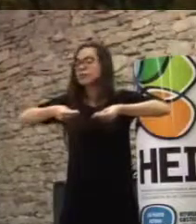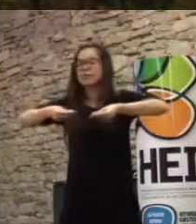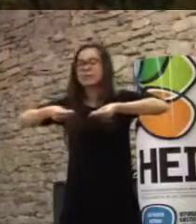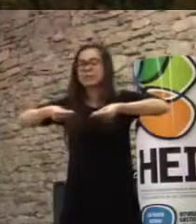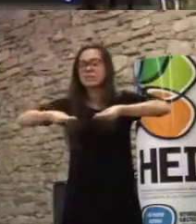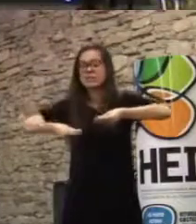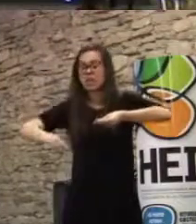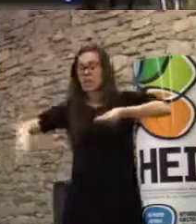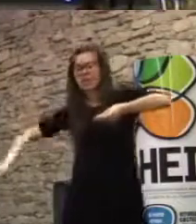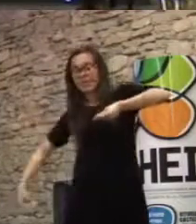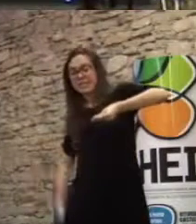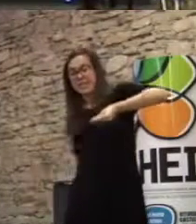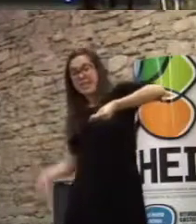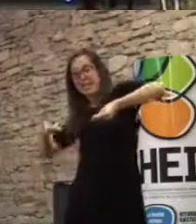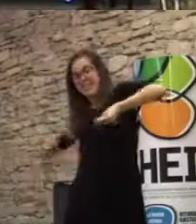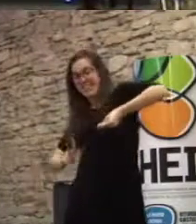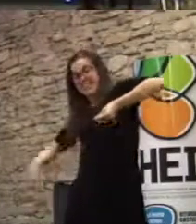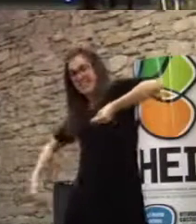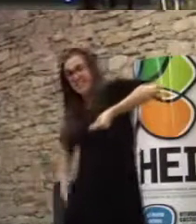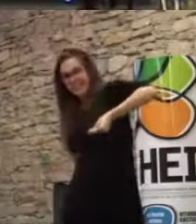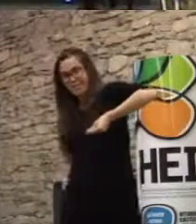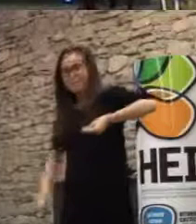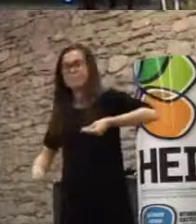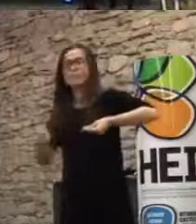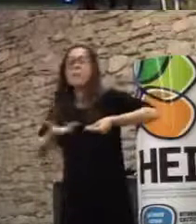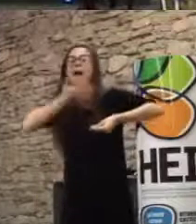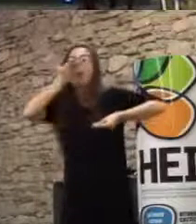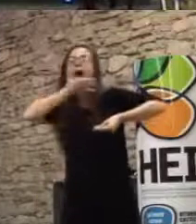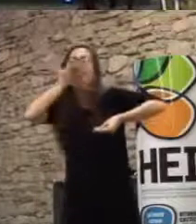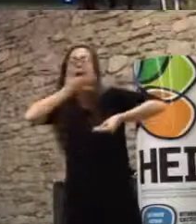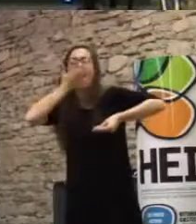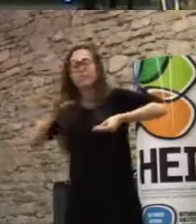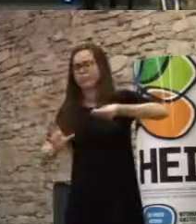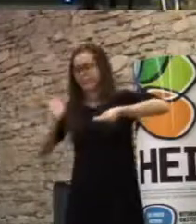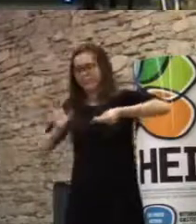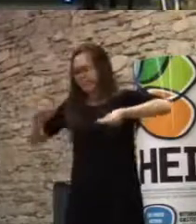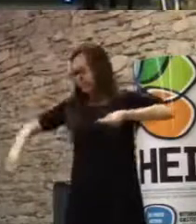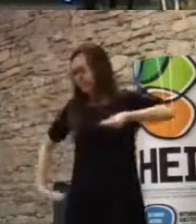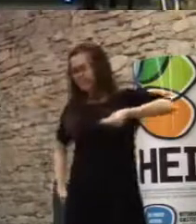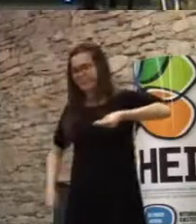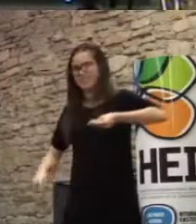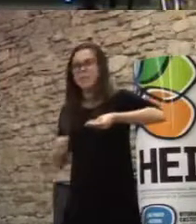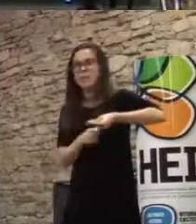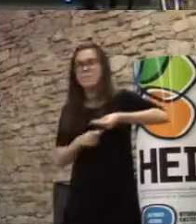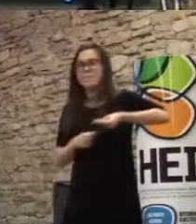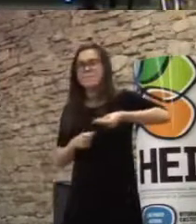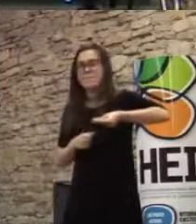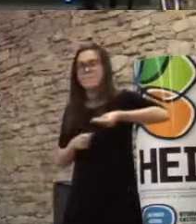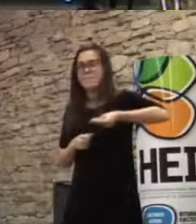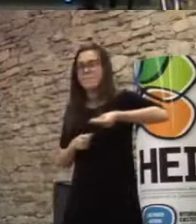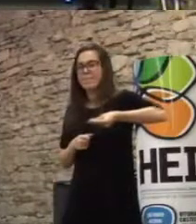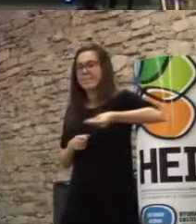él eso es para darle calor no le quites un ojo de encima